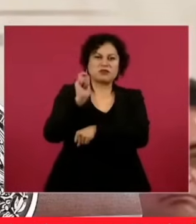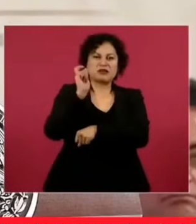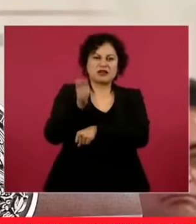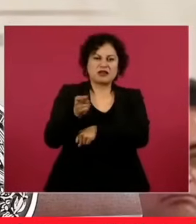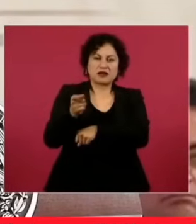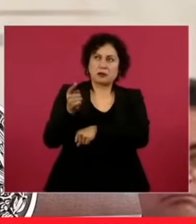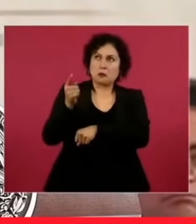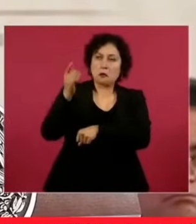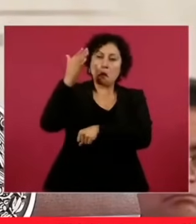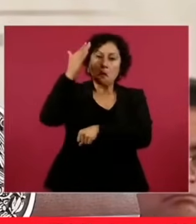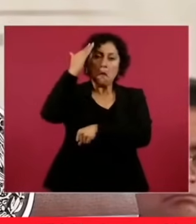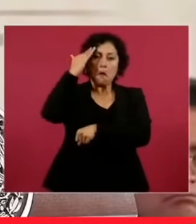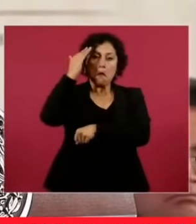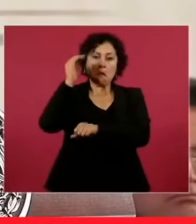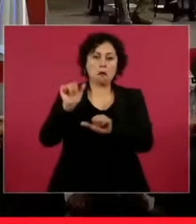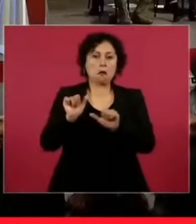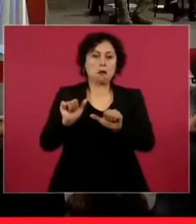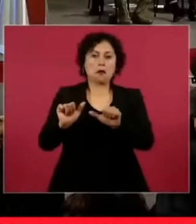Adelante.